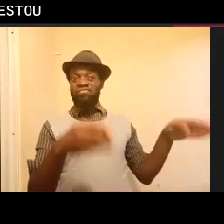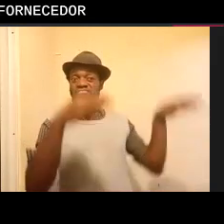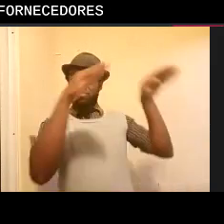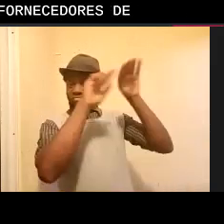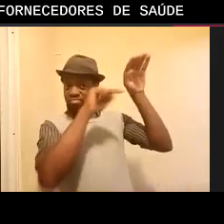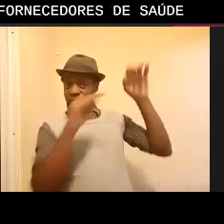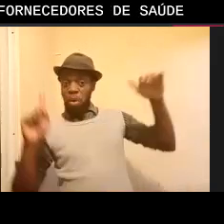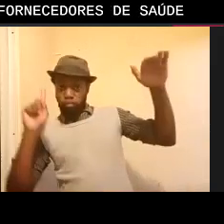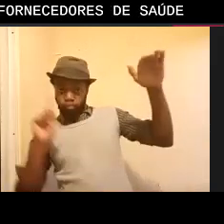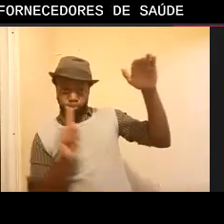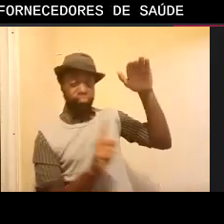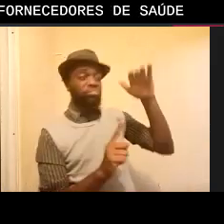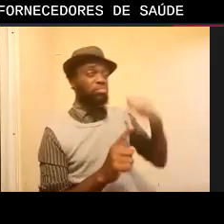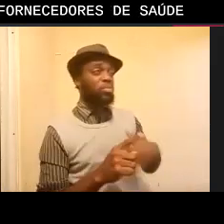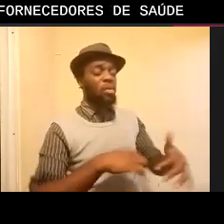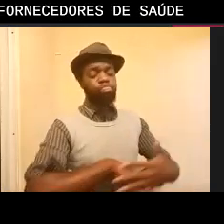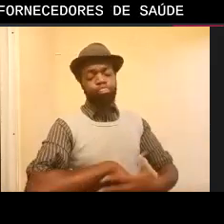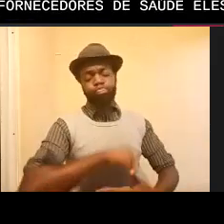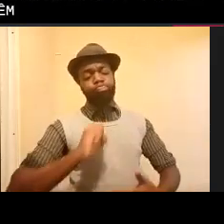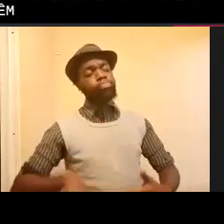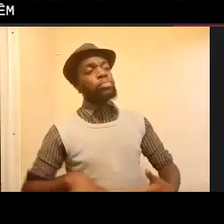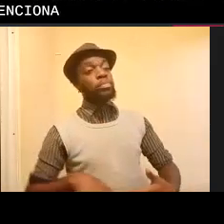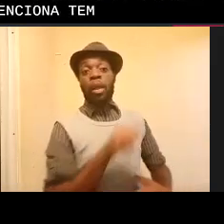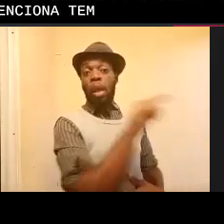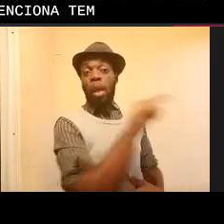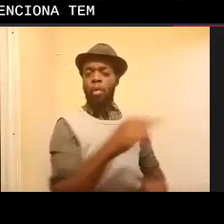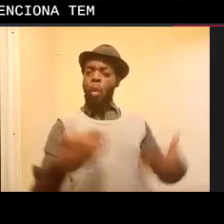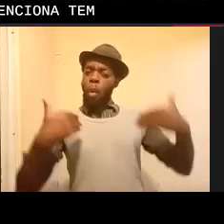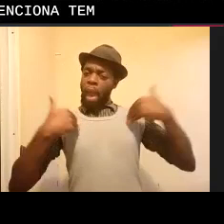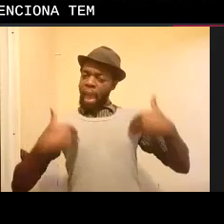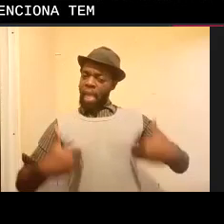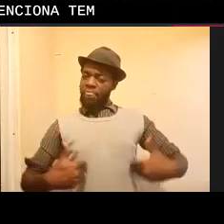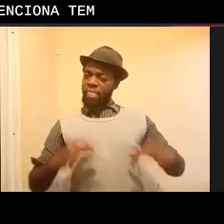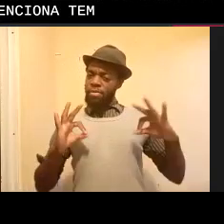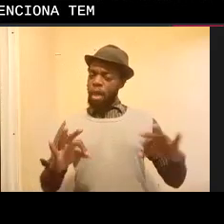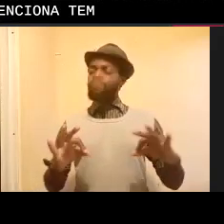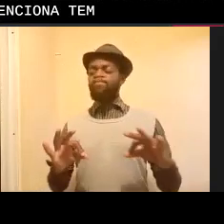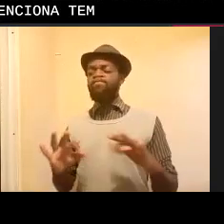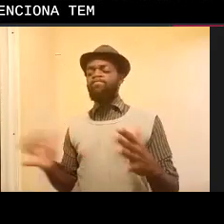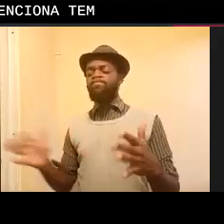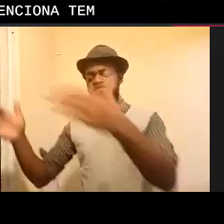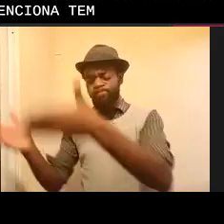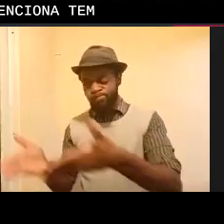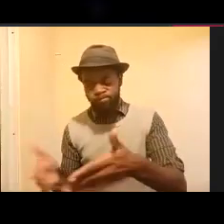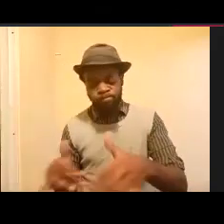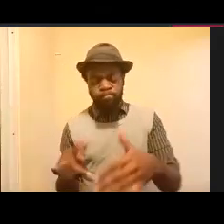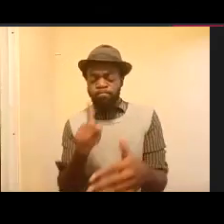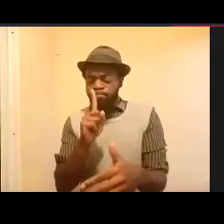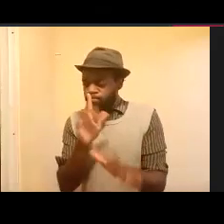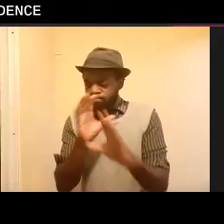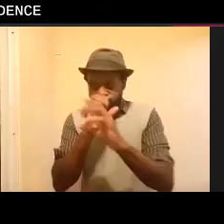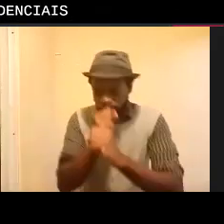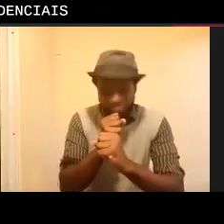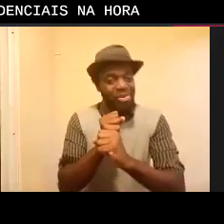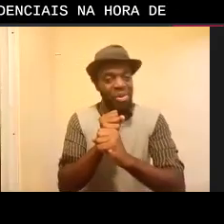no han sido o no han tenido la ética profesional y no han sido confidenciales a la hora, ¿verdad?,